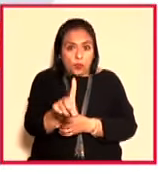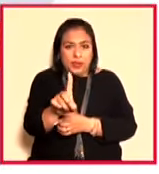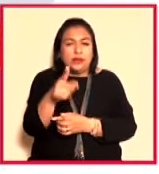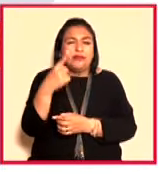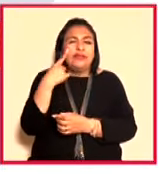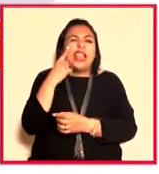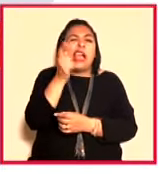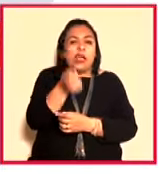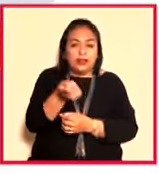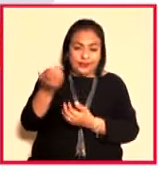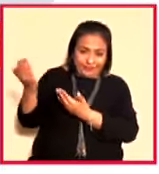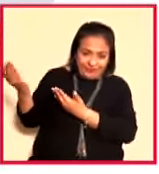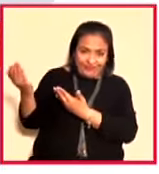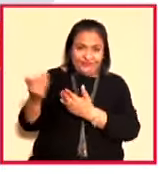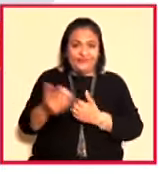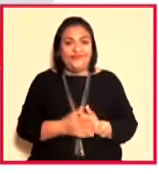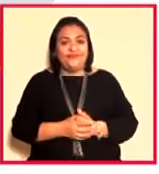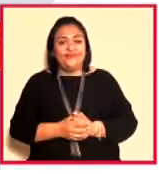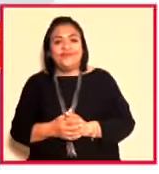trata.